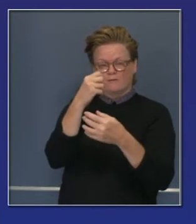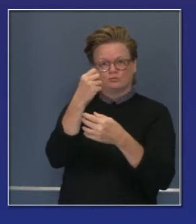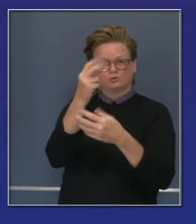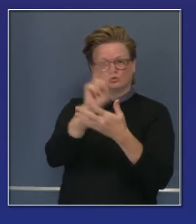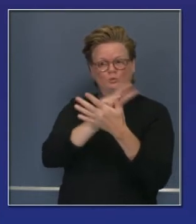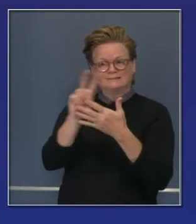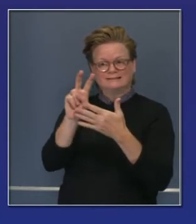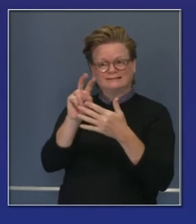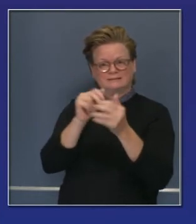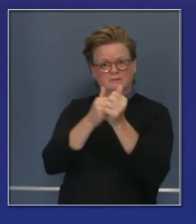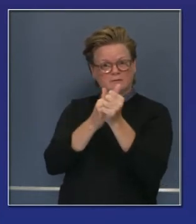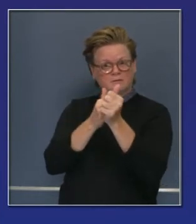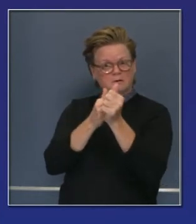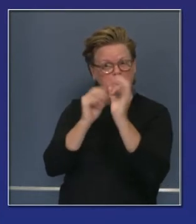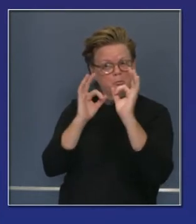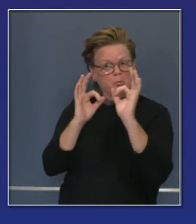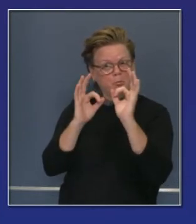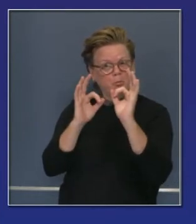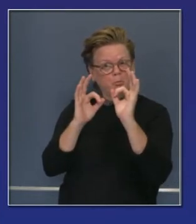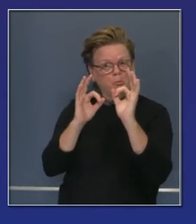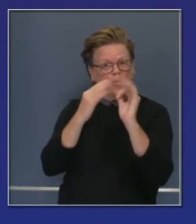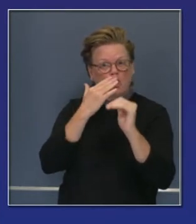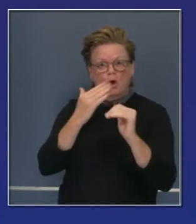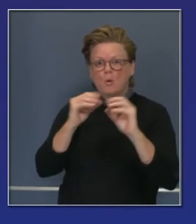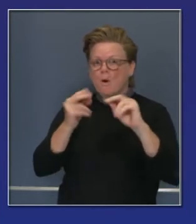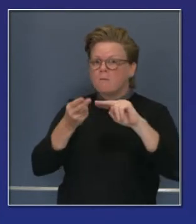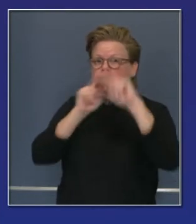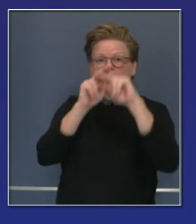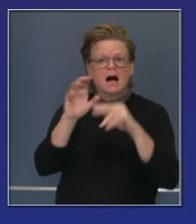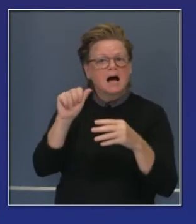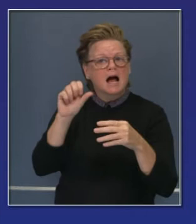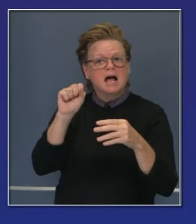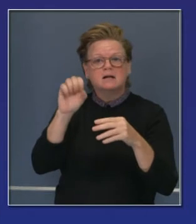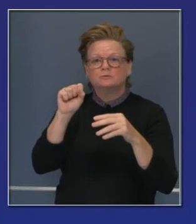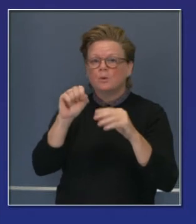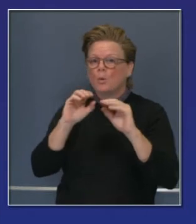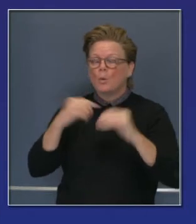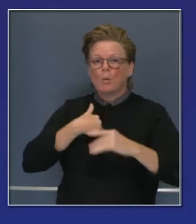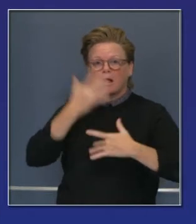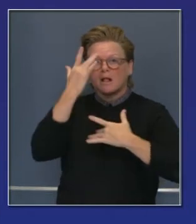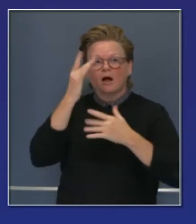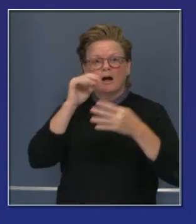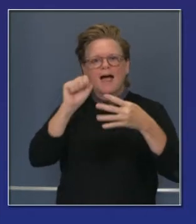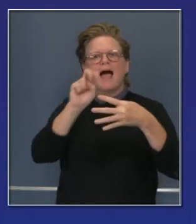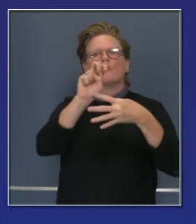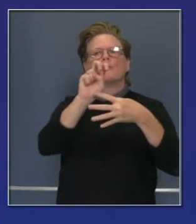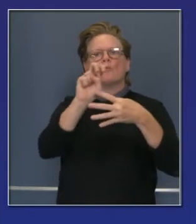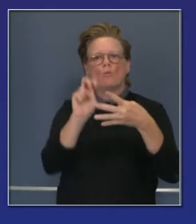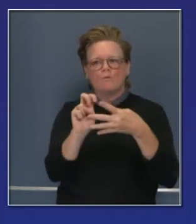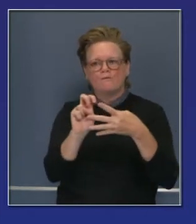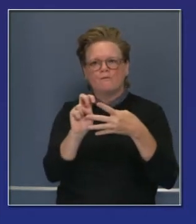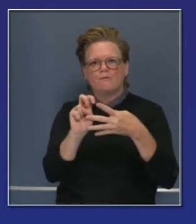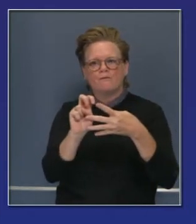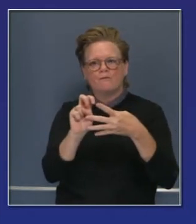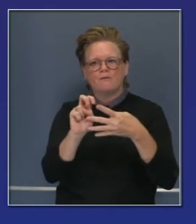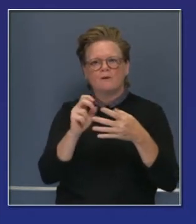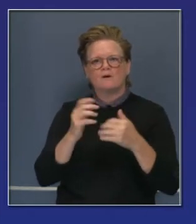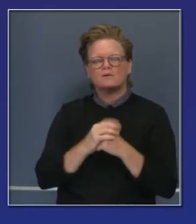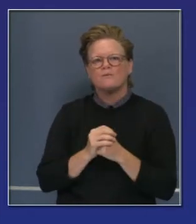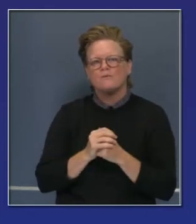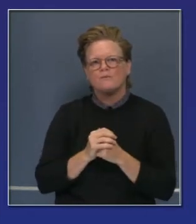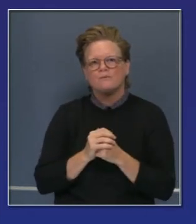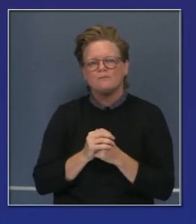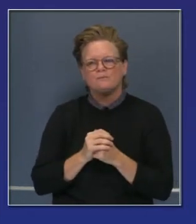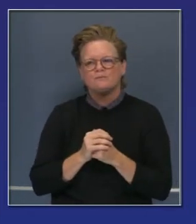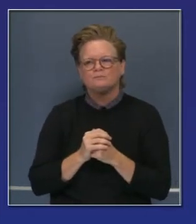y permanecer ahí por 2 semanas. Una cosa que descubrimos de la experiencia previa, la reapertura anterior, y a